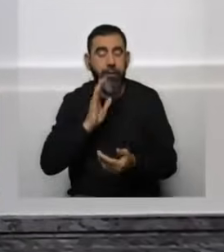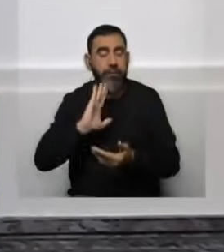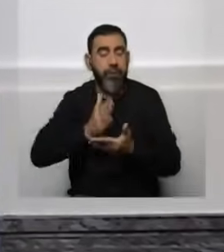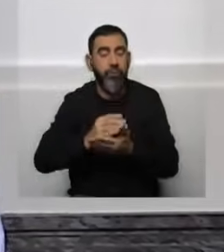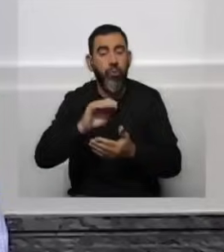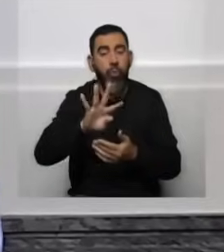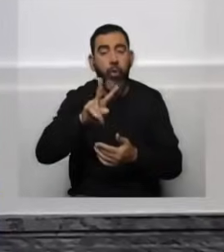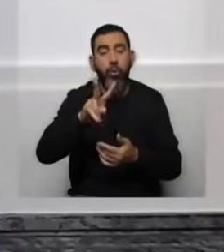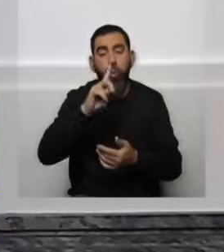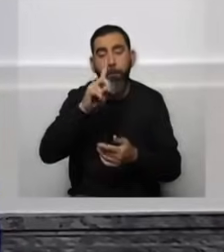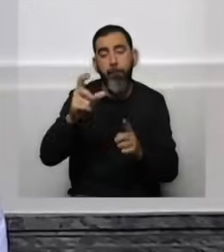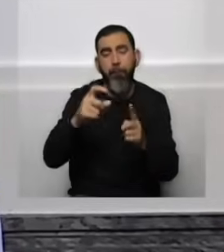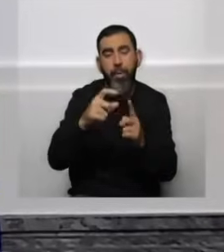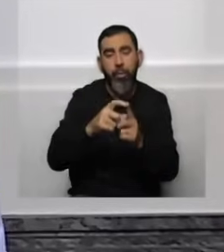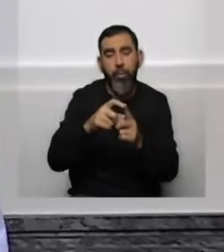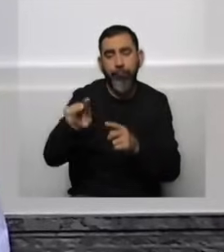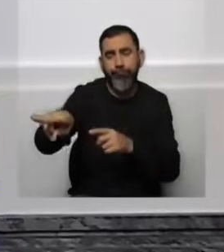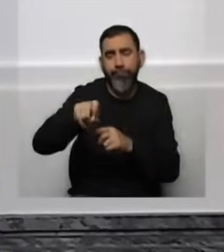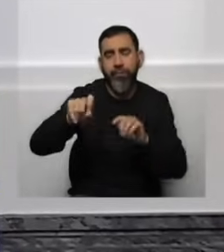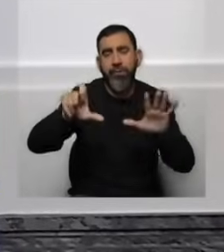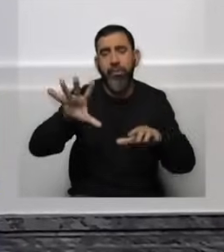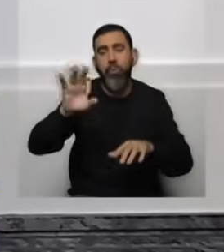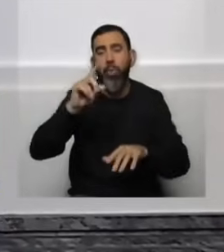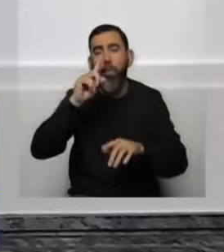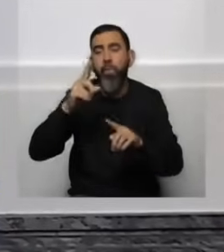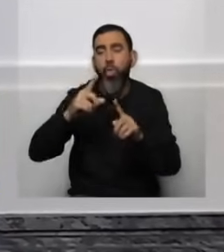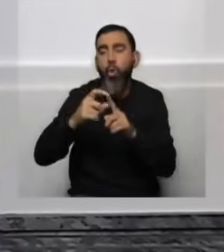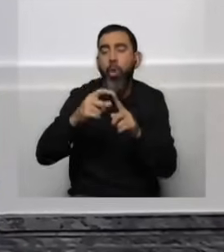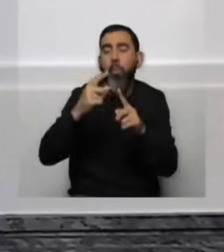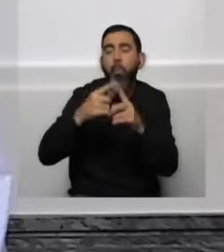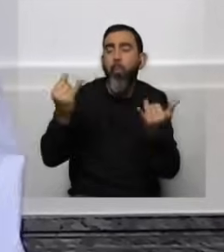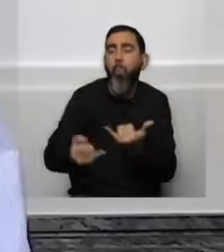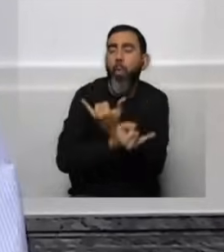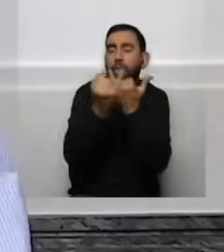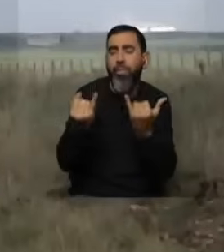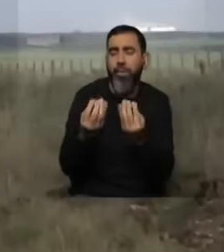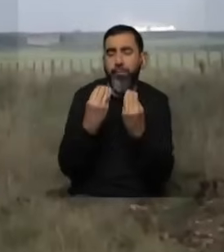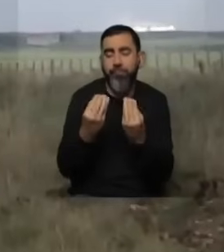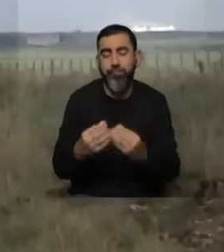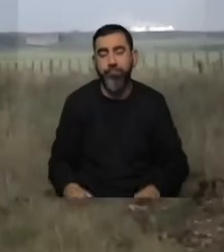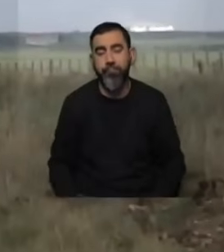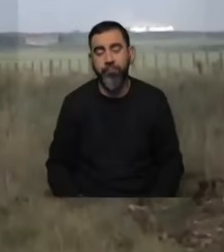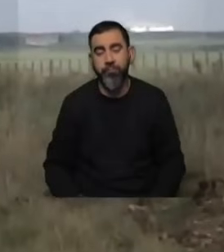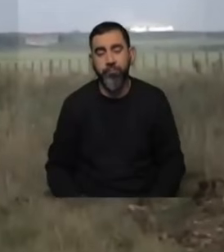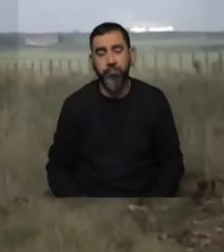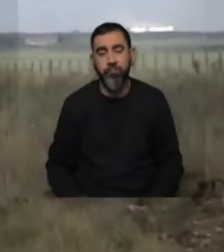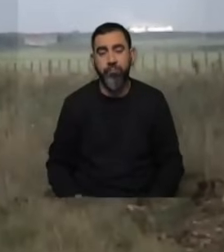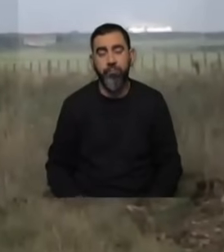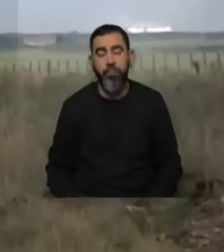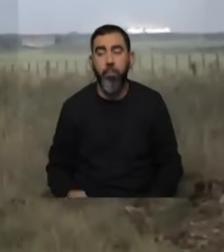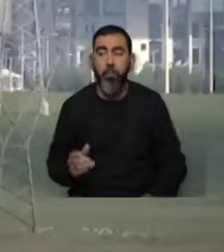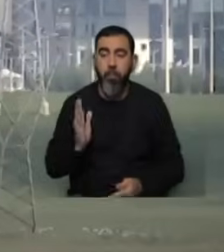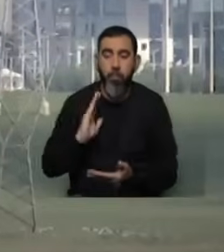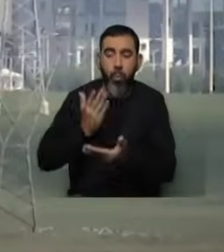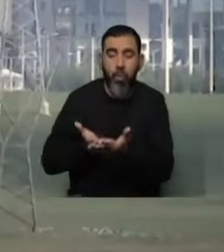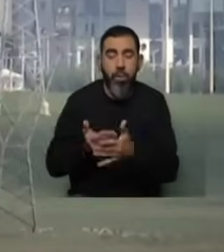42,000 a una empresa que gana 650,000 por día planteamos unas exigencias un poco más fuertes parar la planta